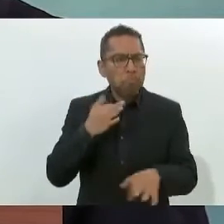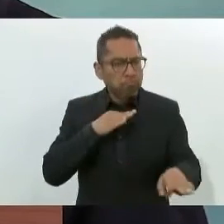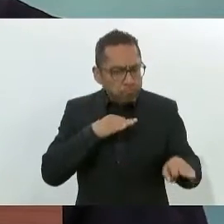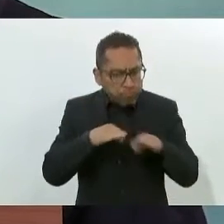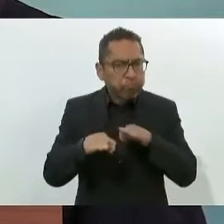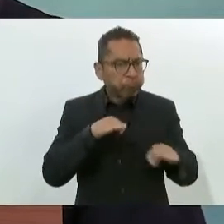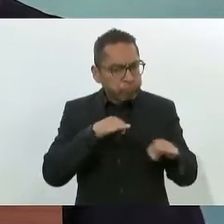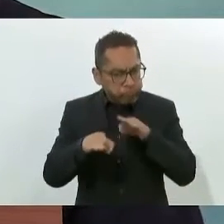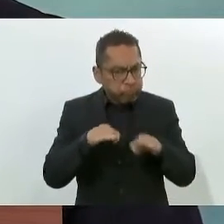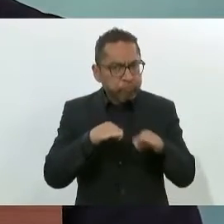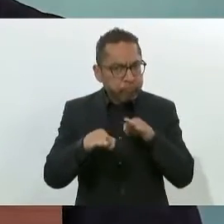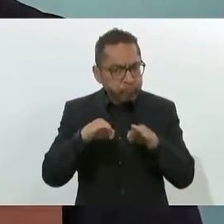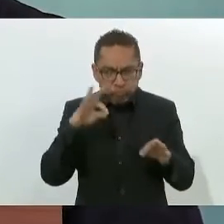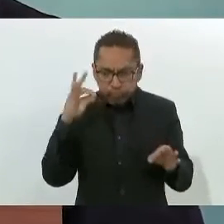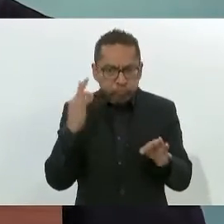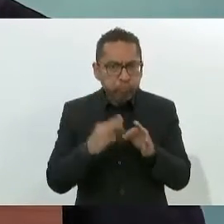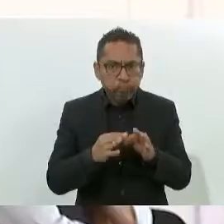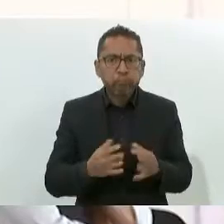de